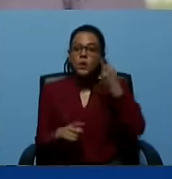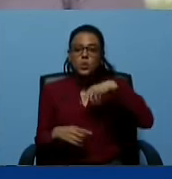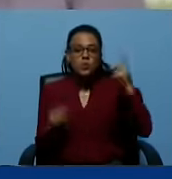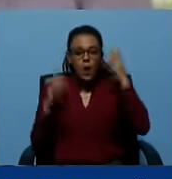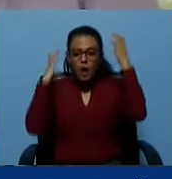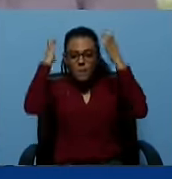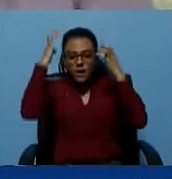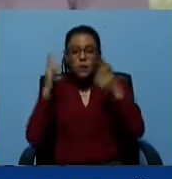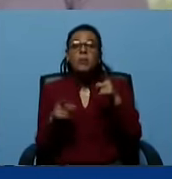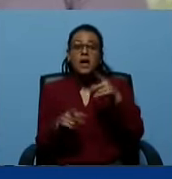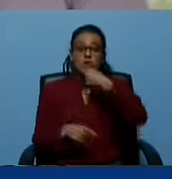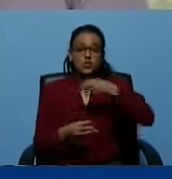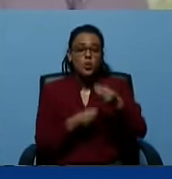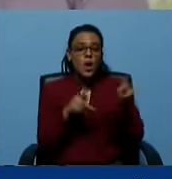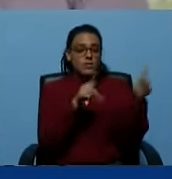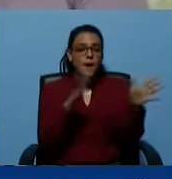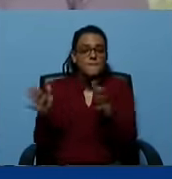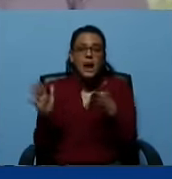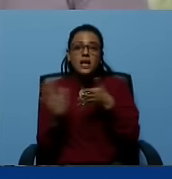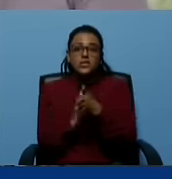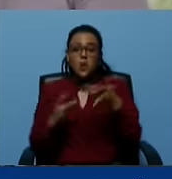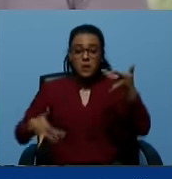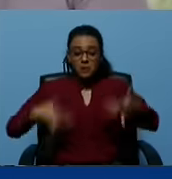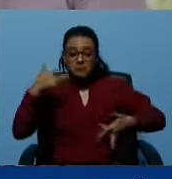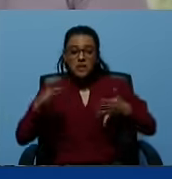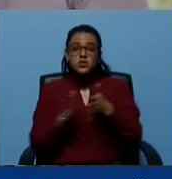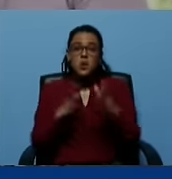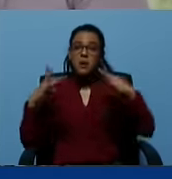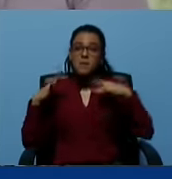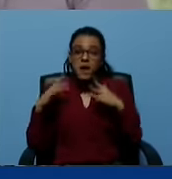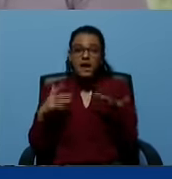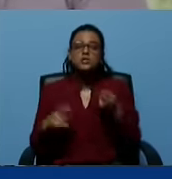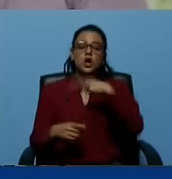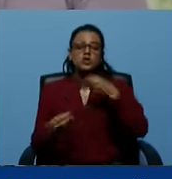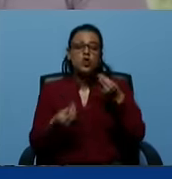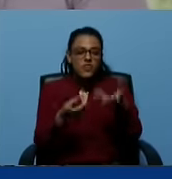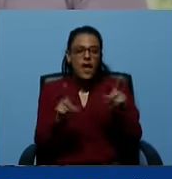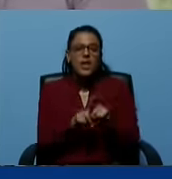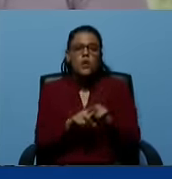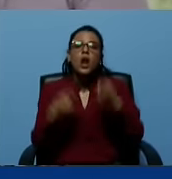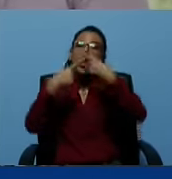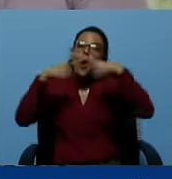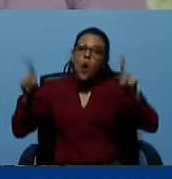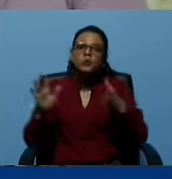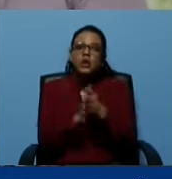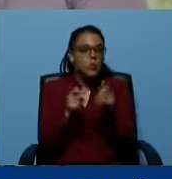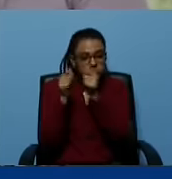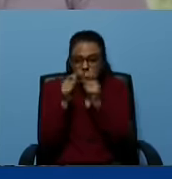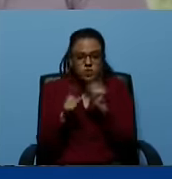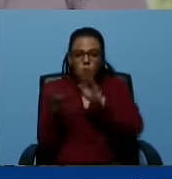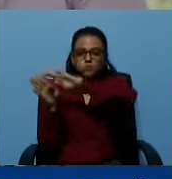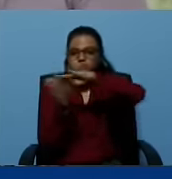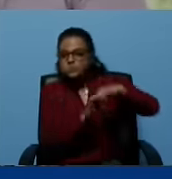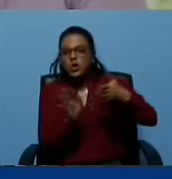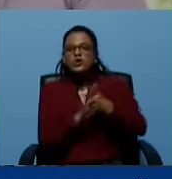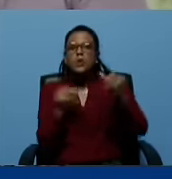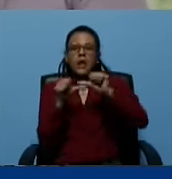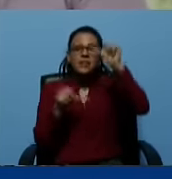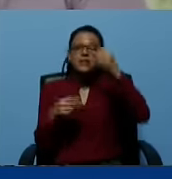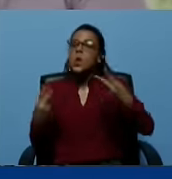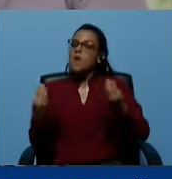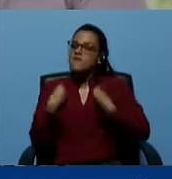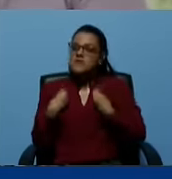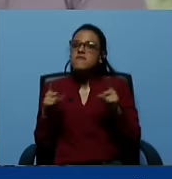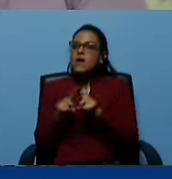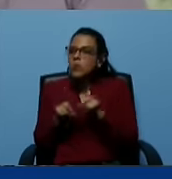una respuesta lúdica, motriz, de arte, de deporte, que estimula justamente el desarrollo de la vida plena